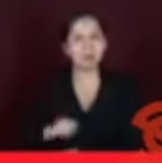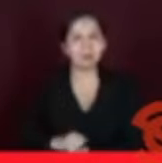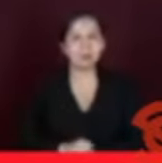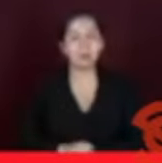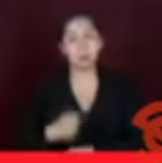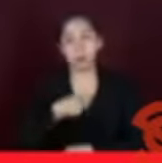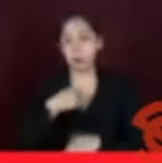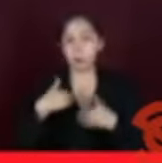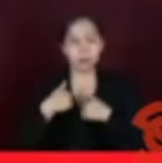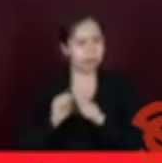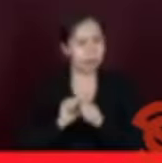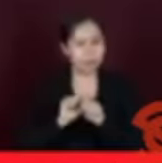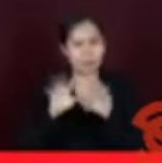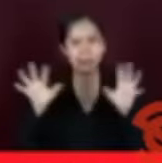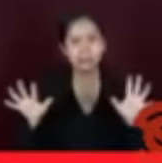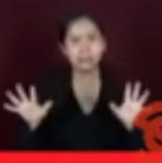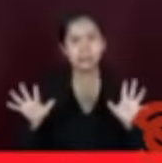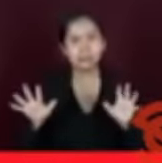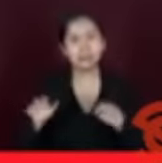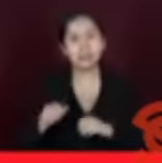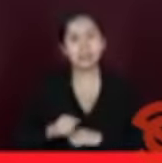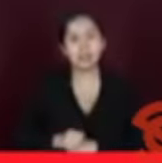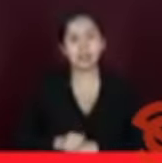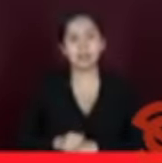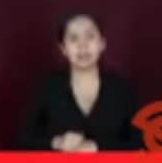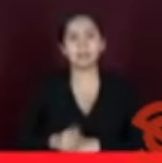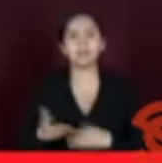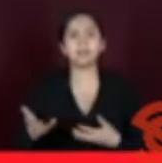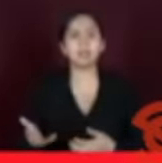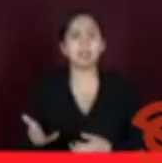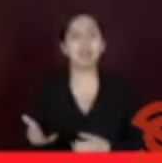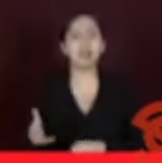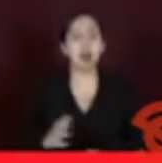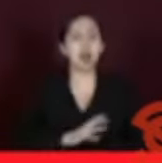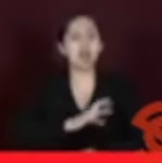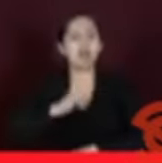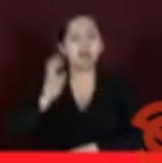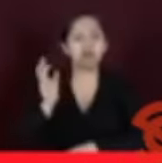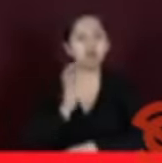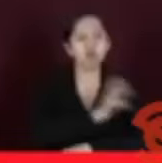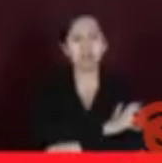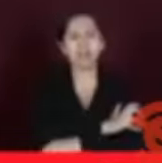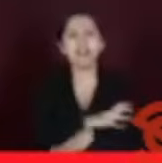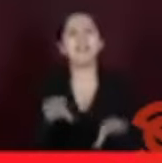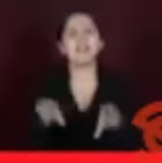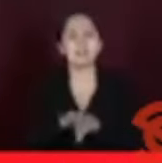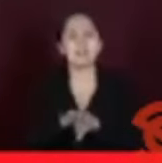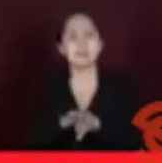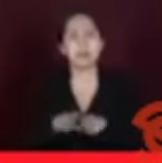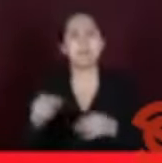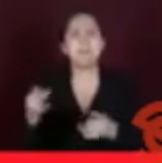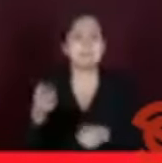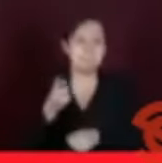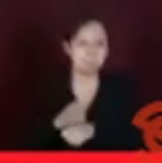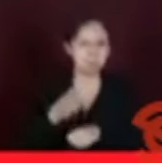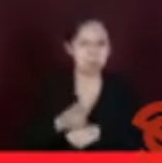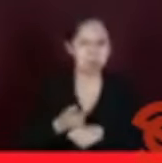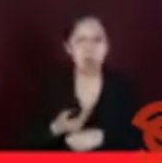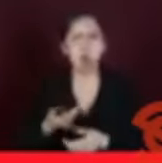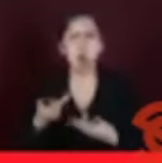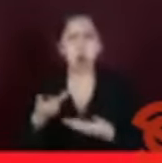Tengo claro que el poder es honestidad y